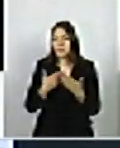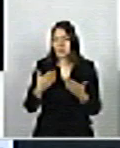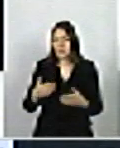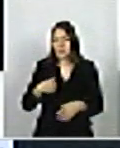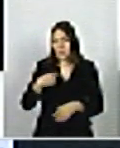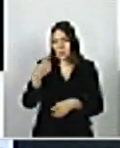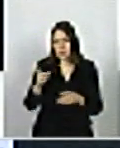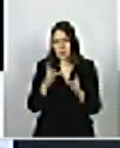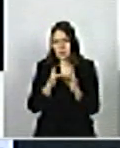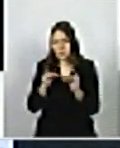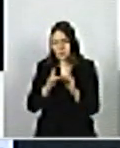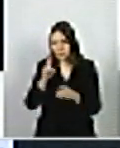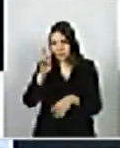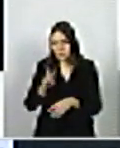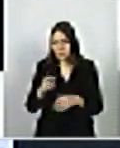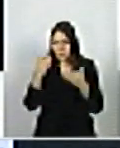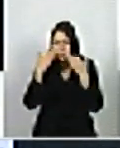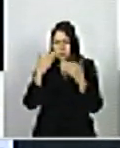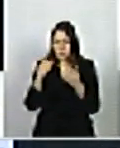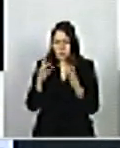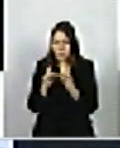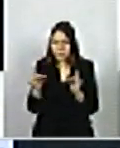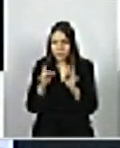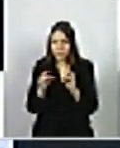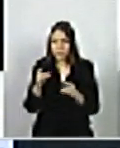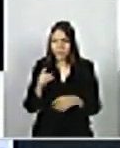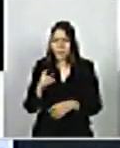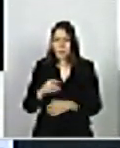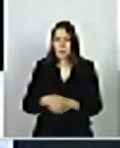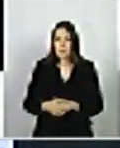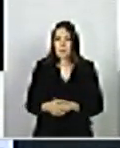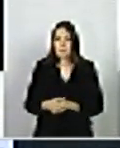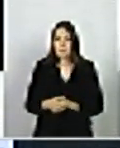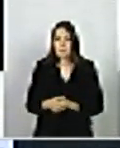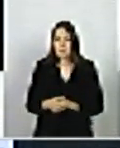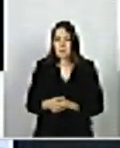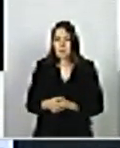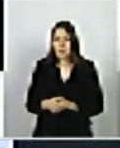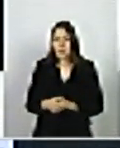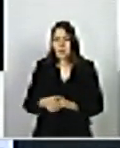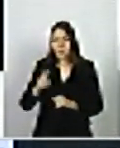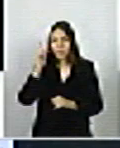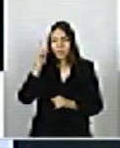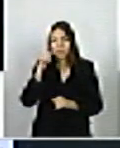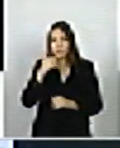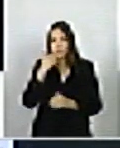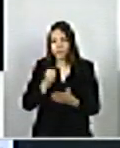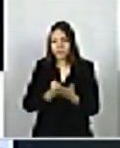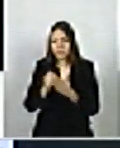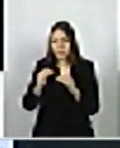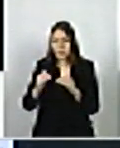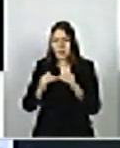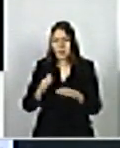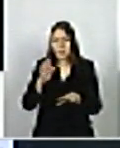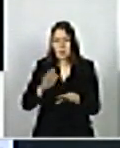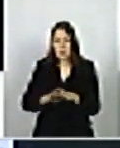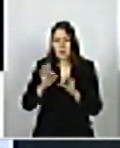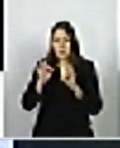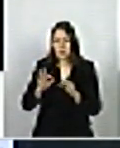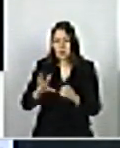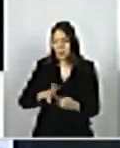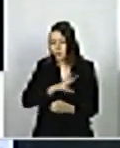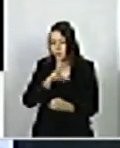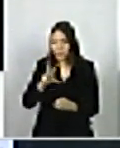y quisiera que se hiciera un resolutivo mucho más sustantivo.